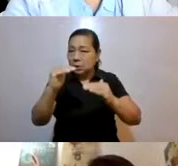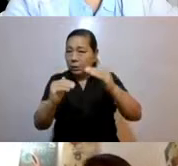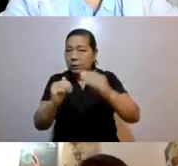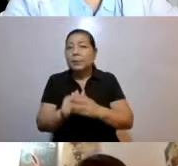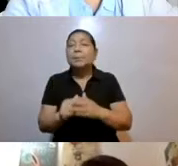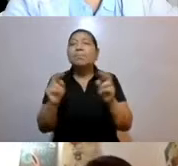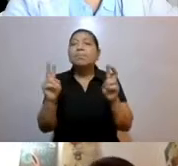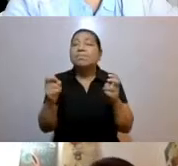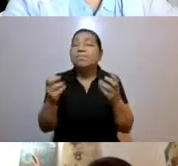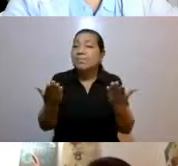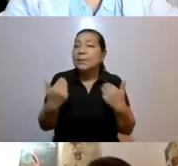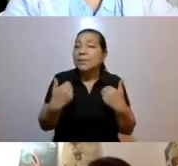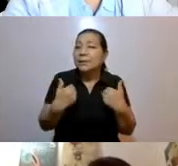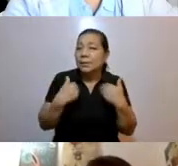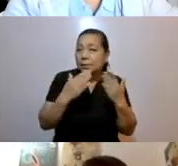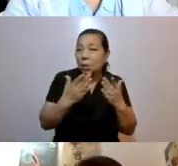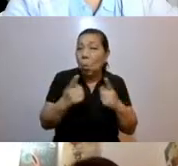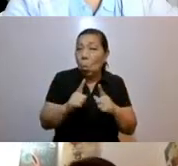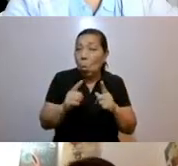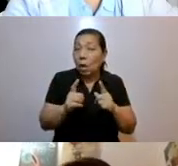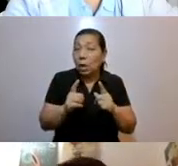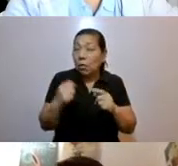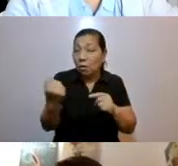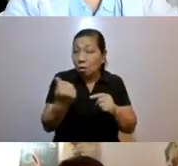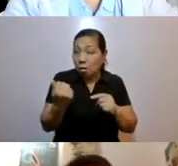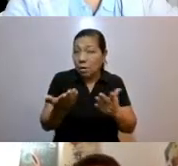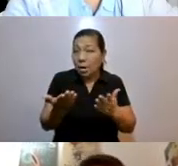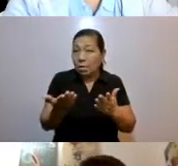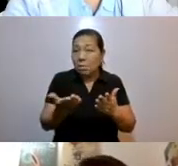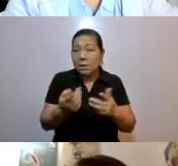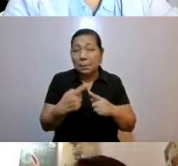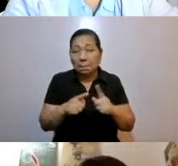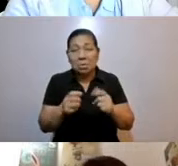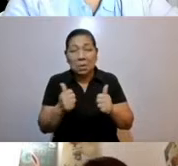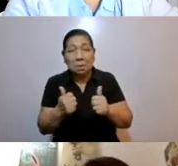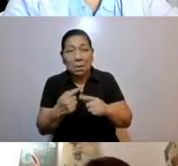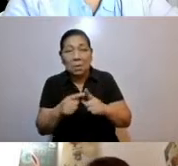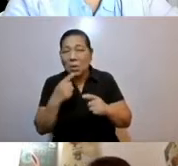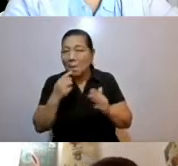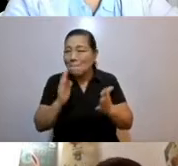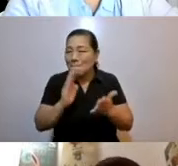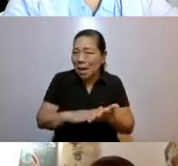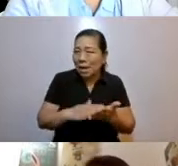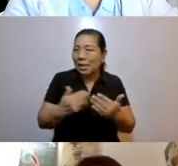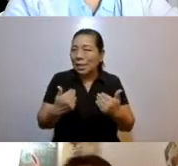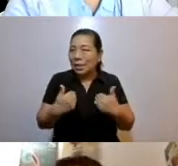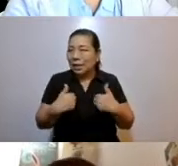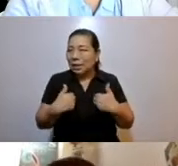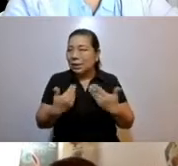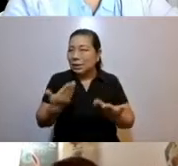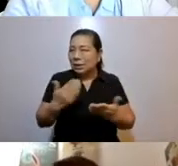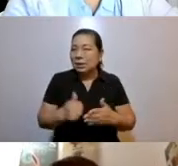El tema tiende a ser orgánico. Cuando es agudo, rápido, ¿sabes qué? Estaba bien y fallé, esto tiene una